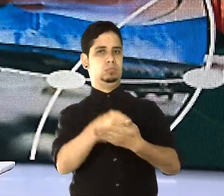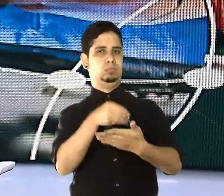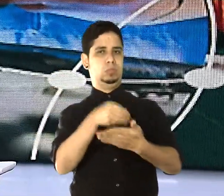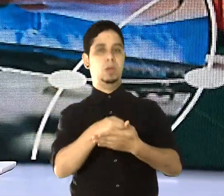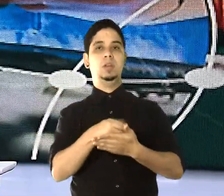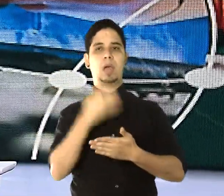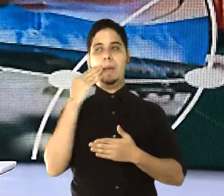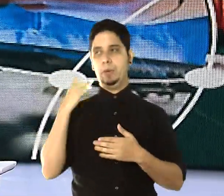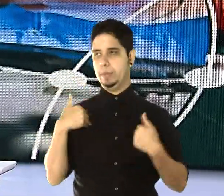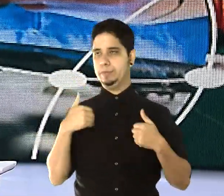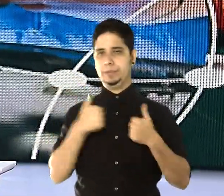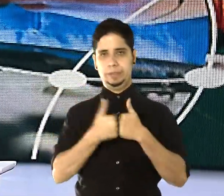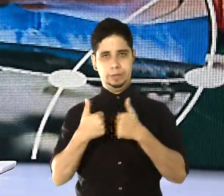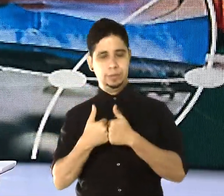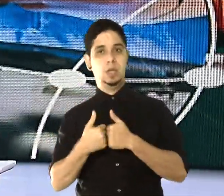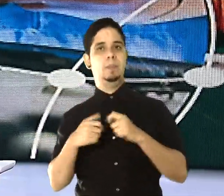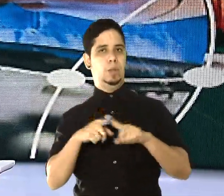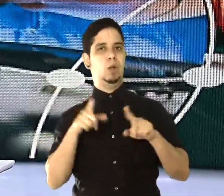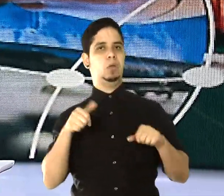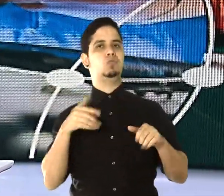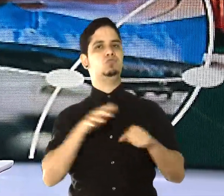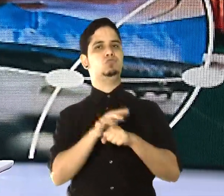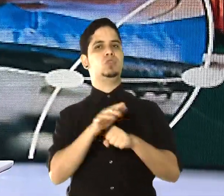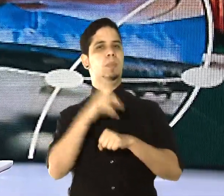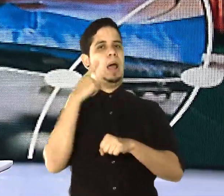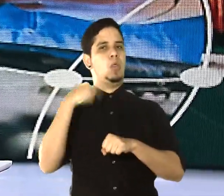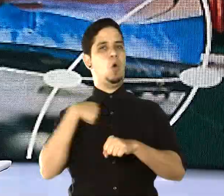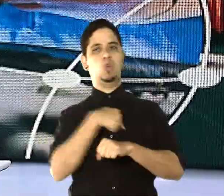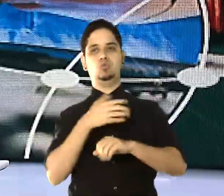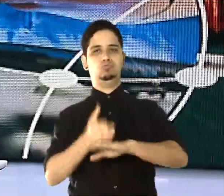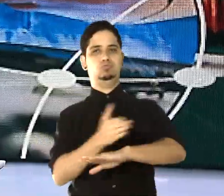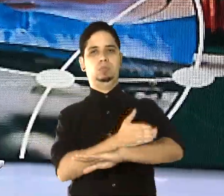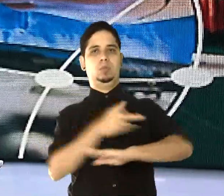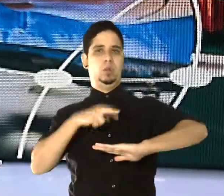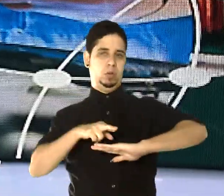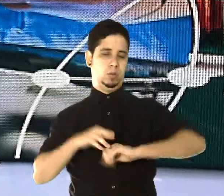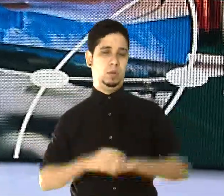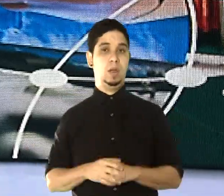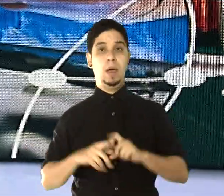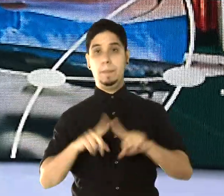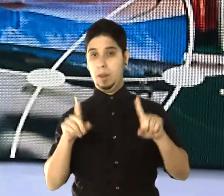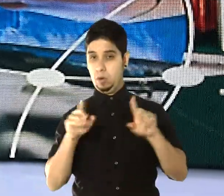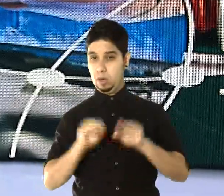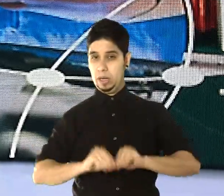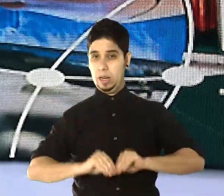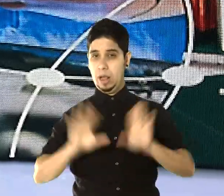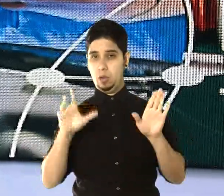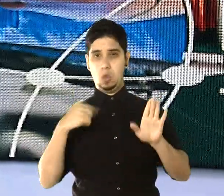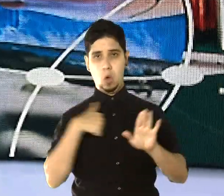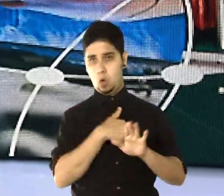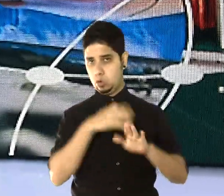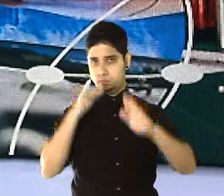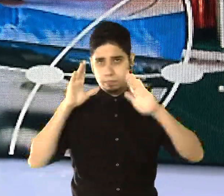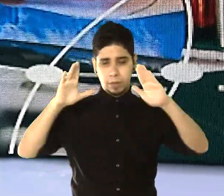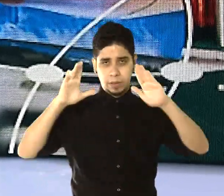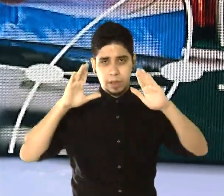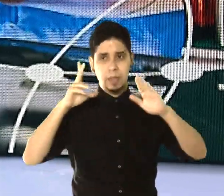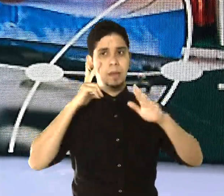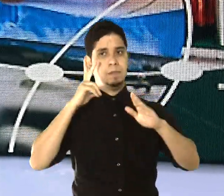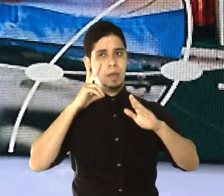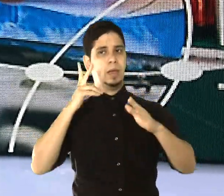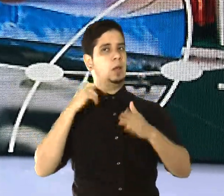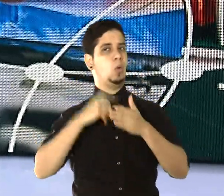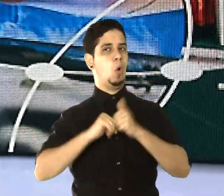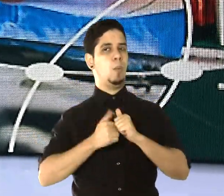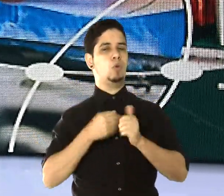retos que estamos enfrentando, para hacer la reconstrucción que todos queremos. No obstante, ciertamente estamos atentos a esta situación de la